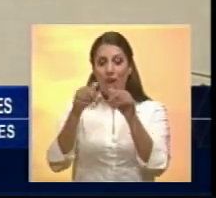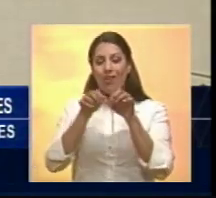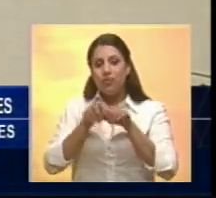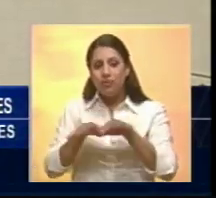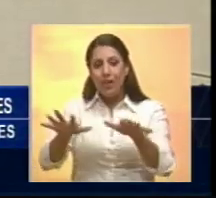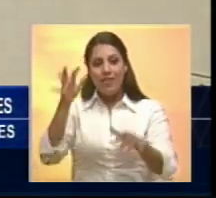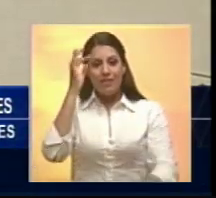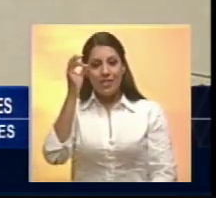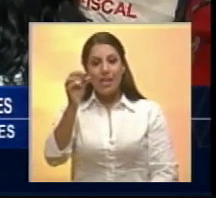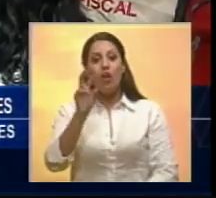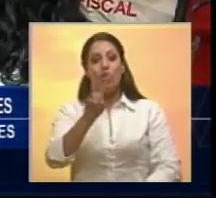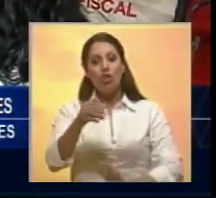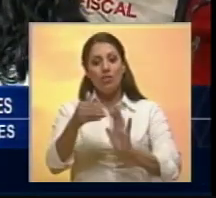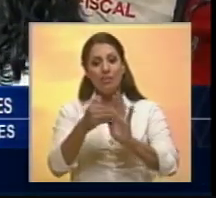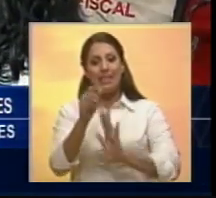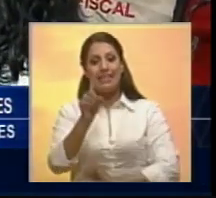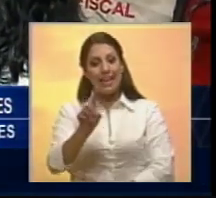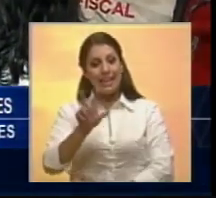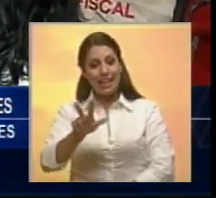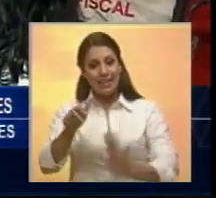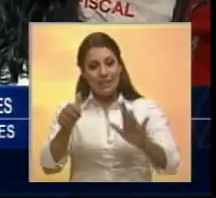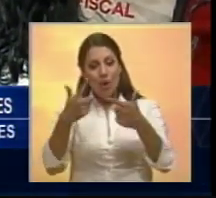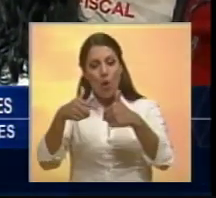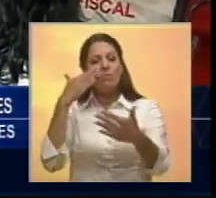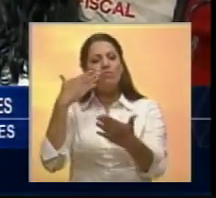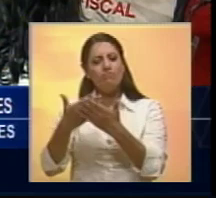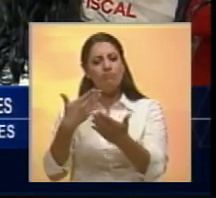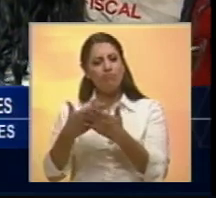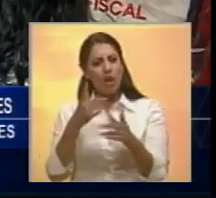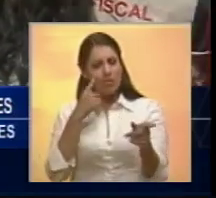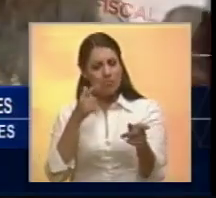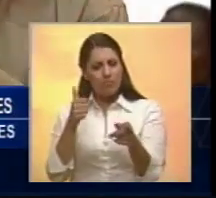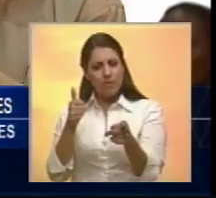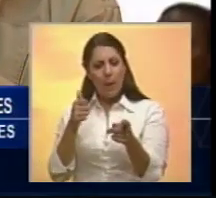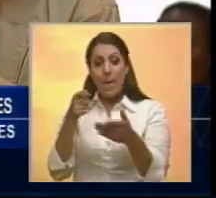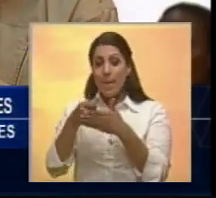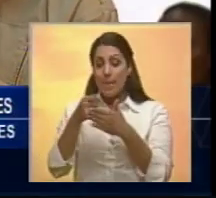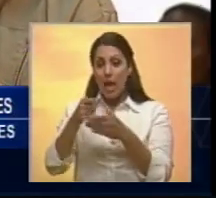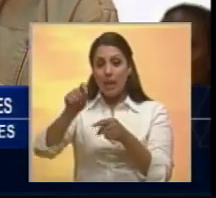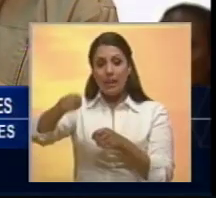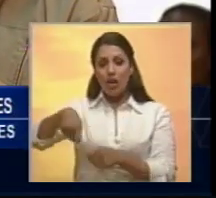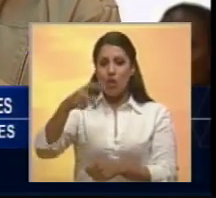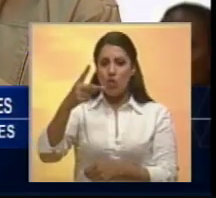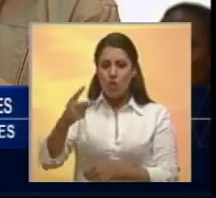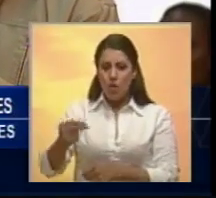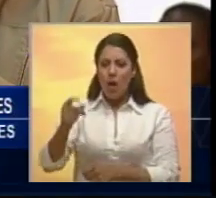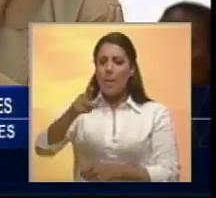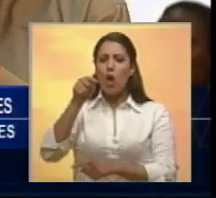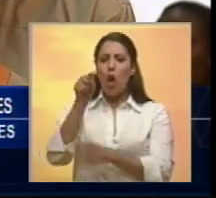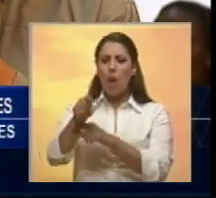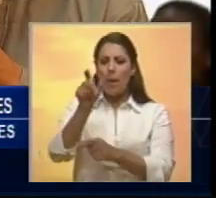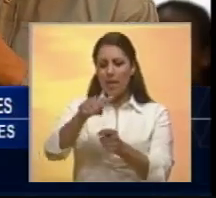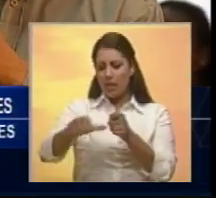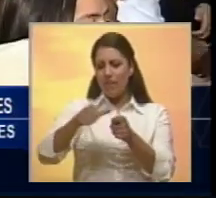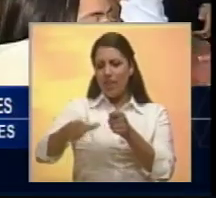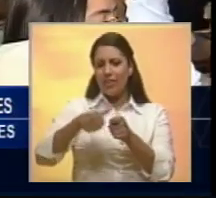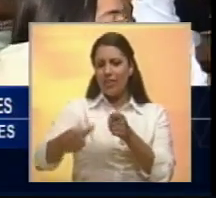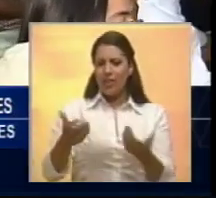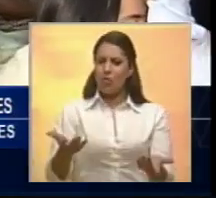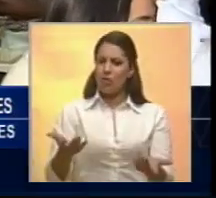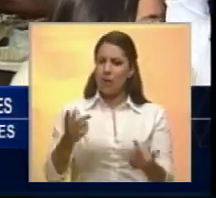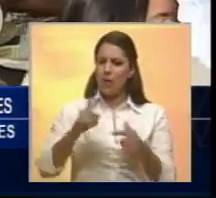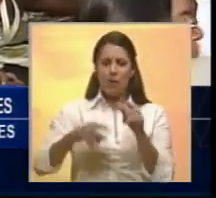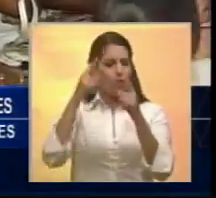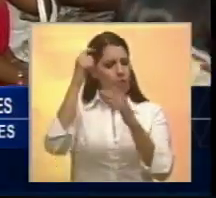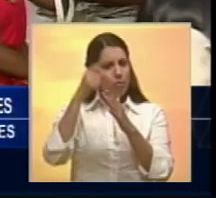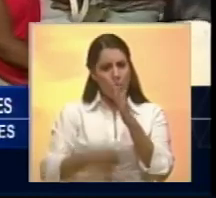en 2.136 locales del país para verificar que no condicionen el pago con tarjetas, obligando al usuario a comprar